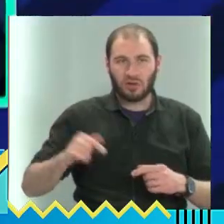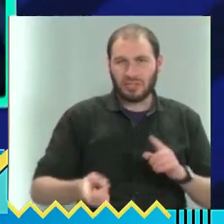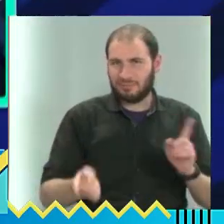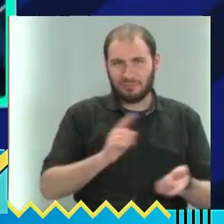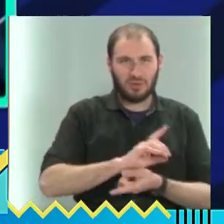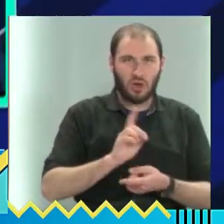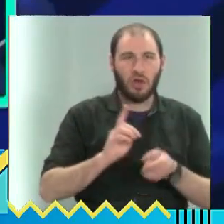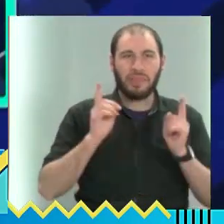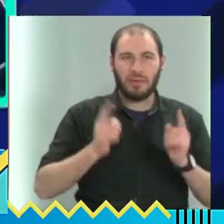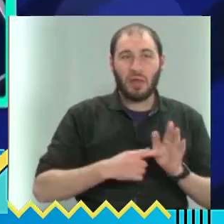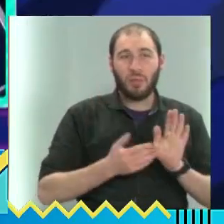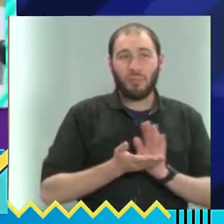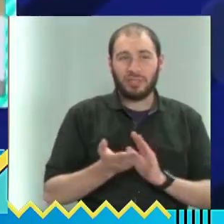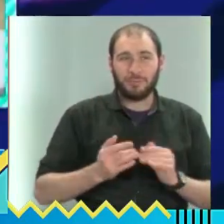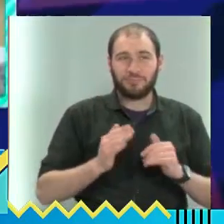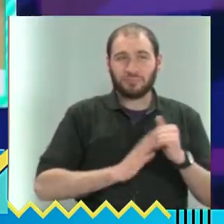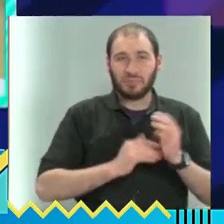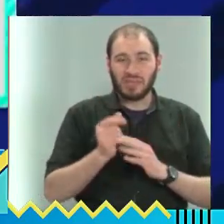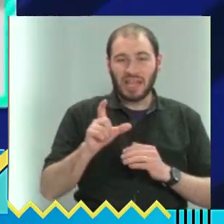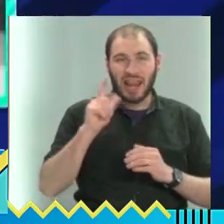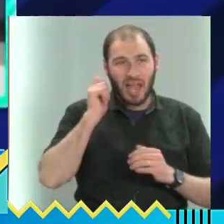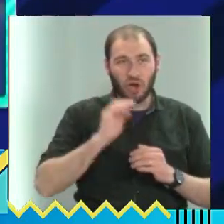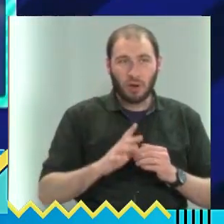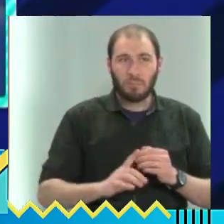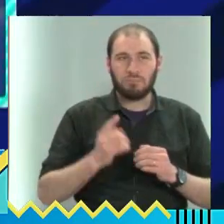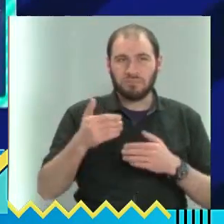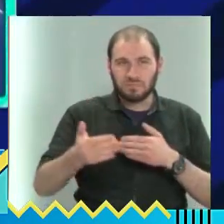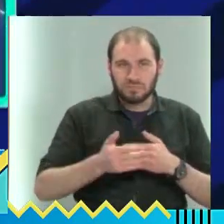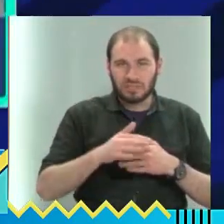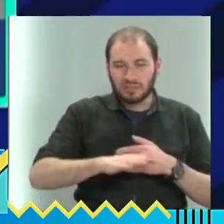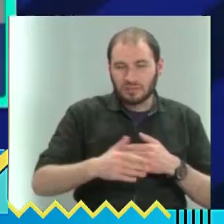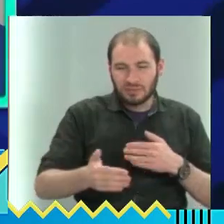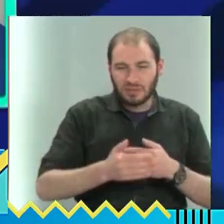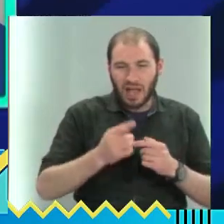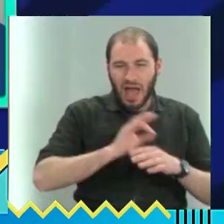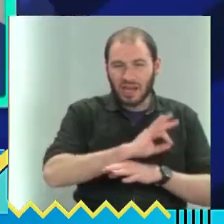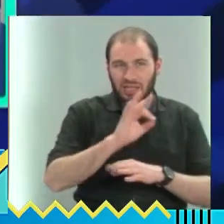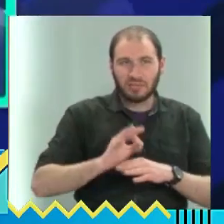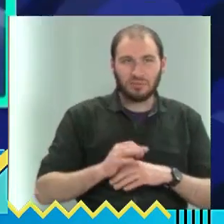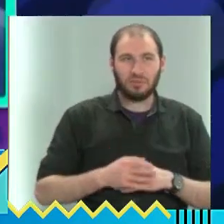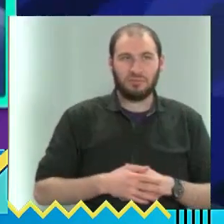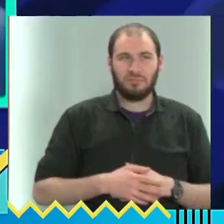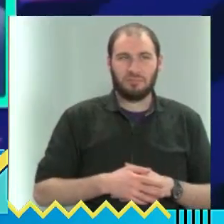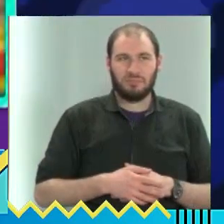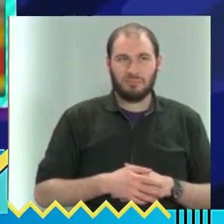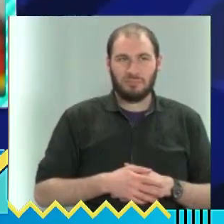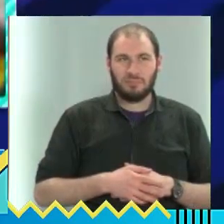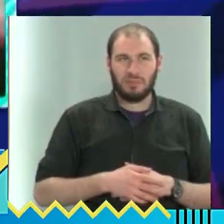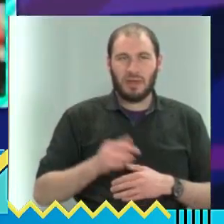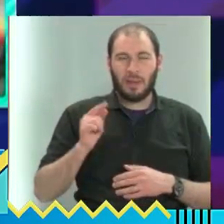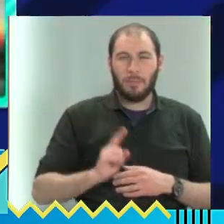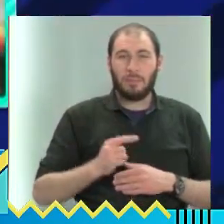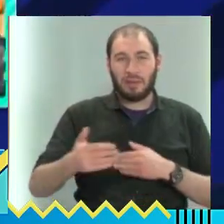revés. También nos demuestra que el ladrillo Lego es el primer acercamiento que tiene un chico con la arquitectura. Es el